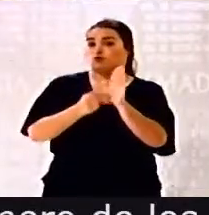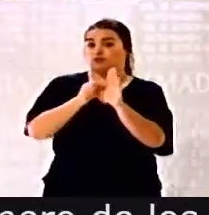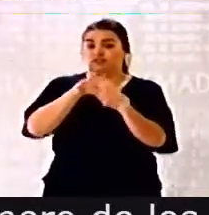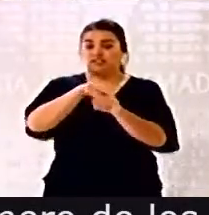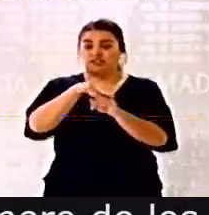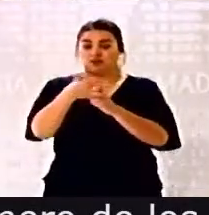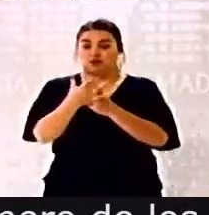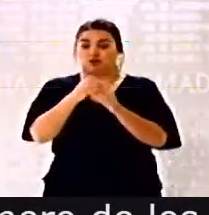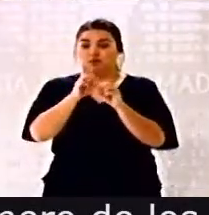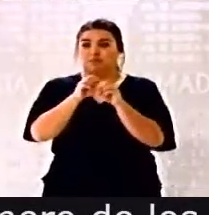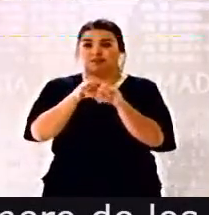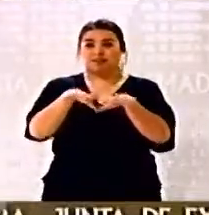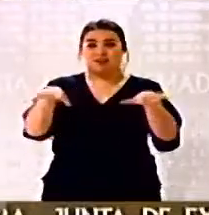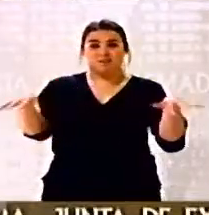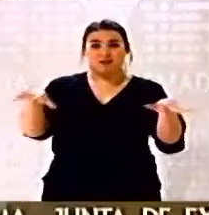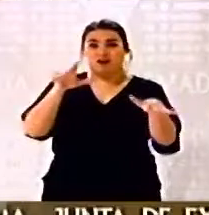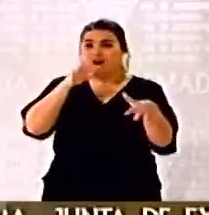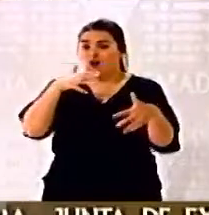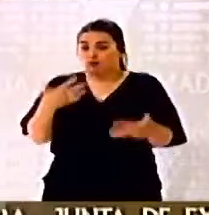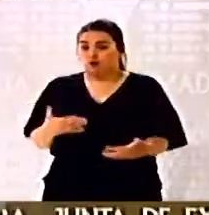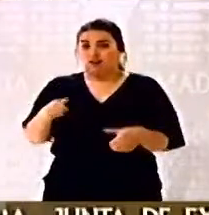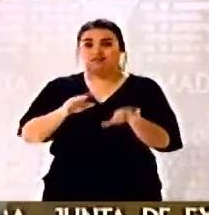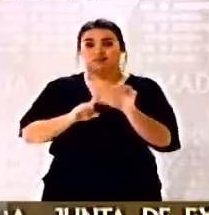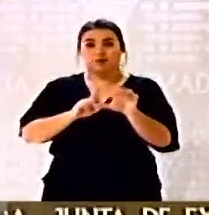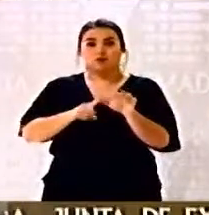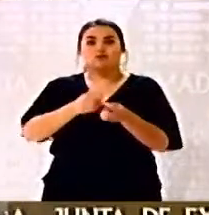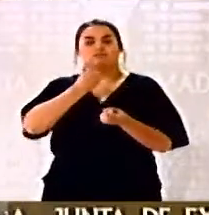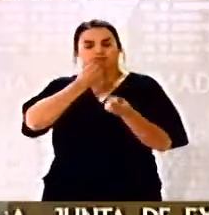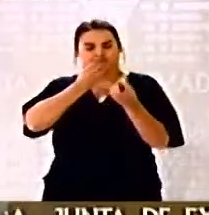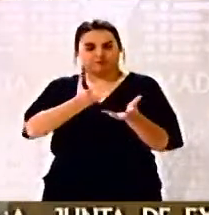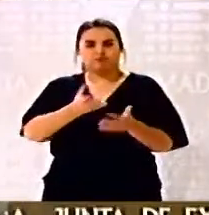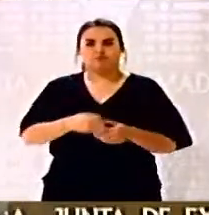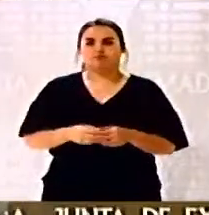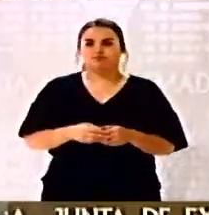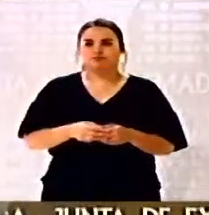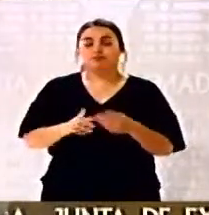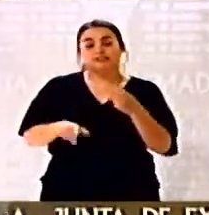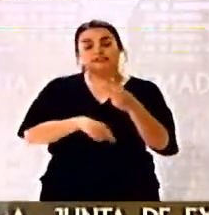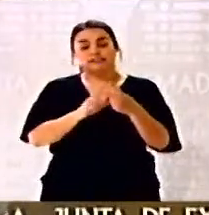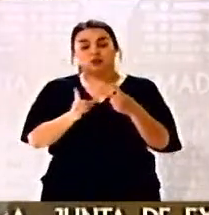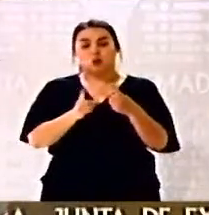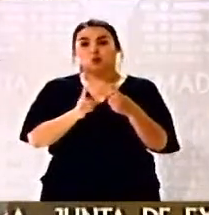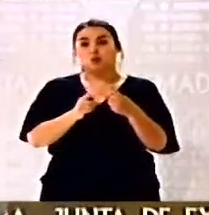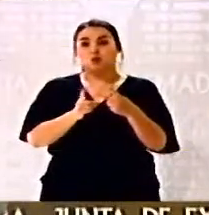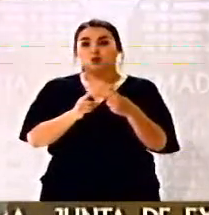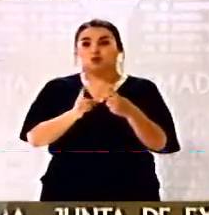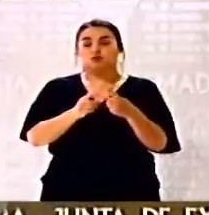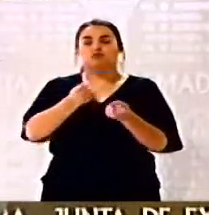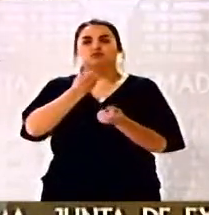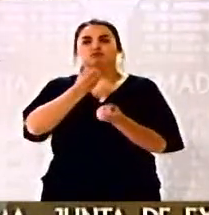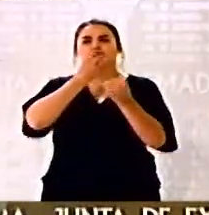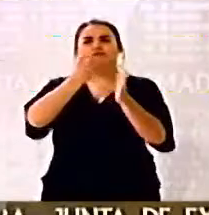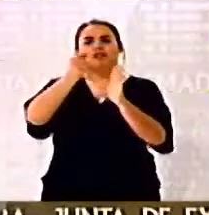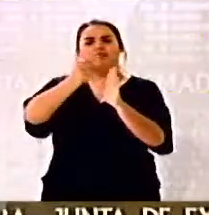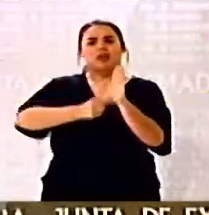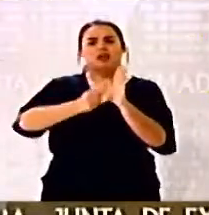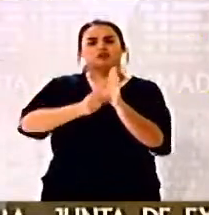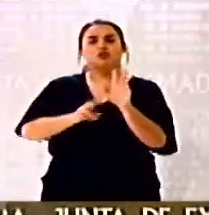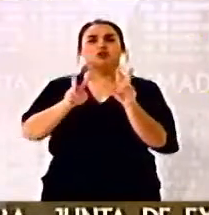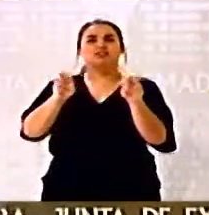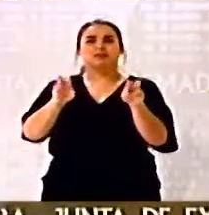situación de la pandemia en Extremadura. En segundo lugar, darle los datos en relación